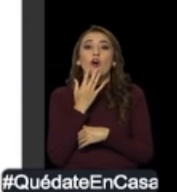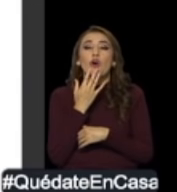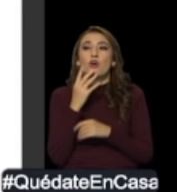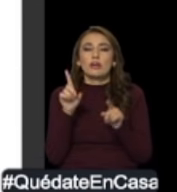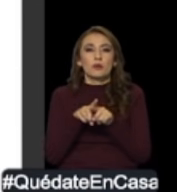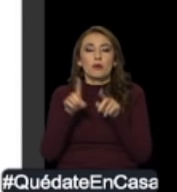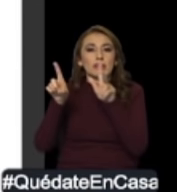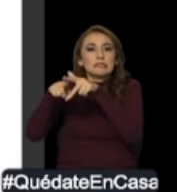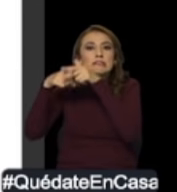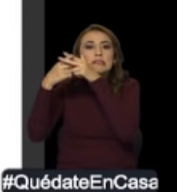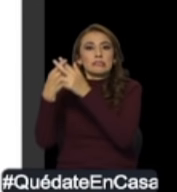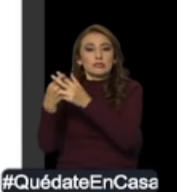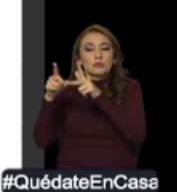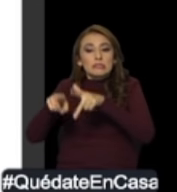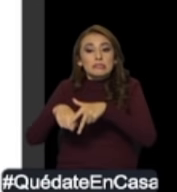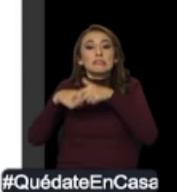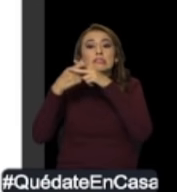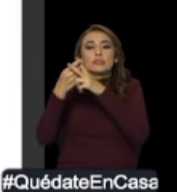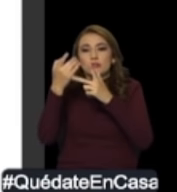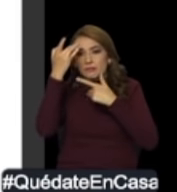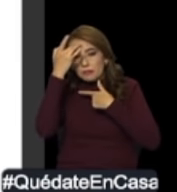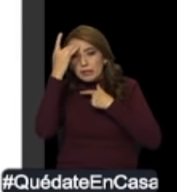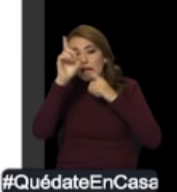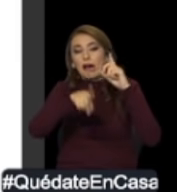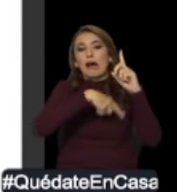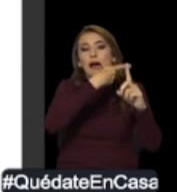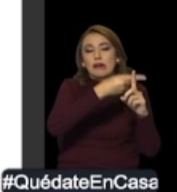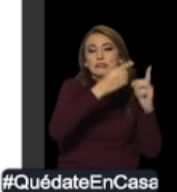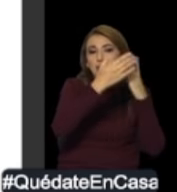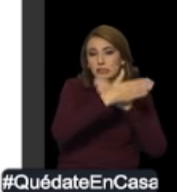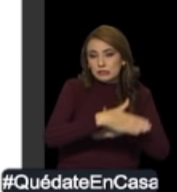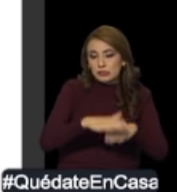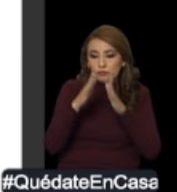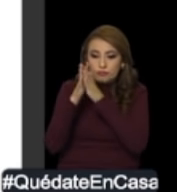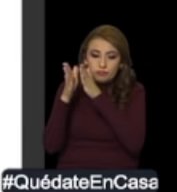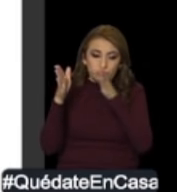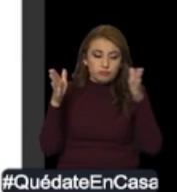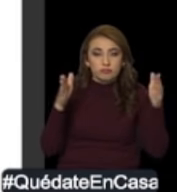inicio de síntomas, y finalmente en la última gráfica